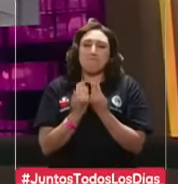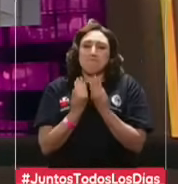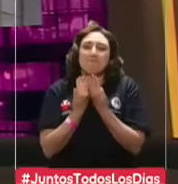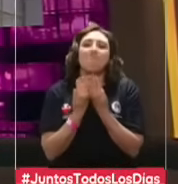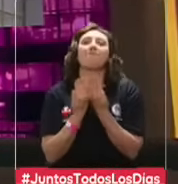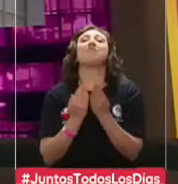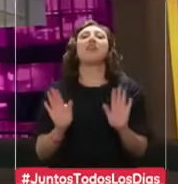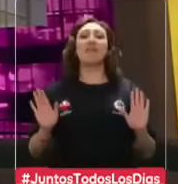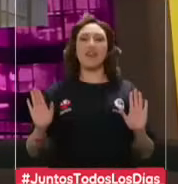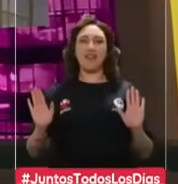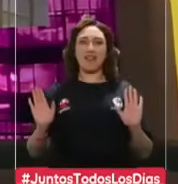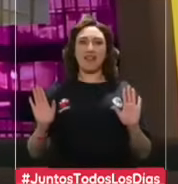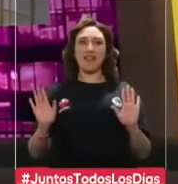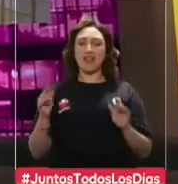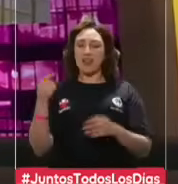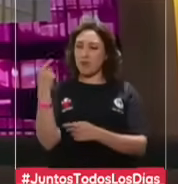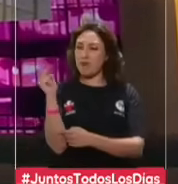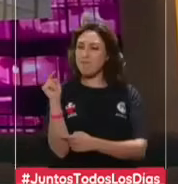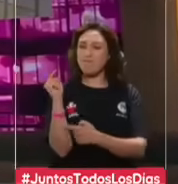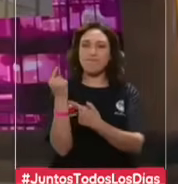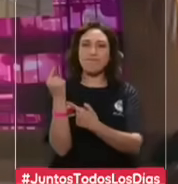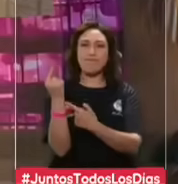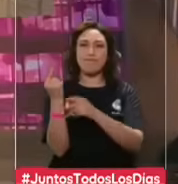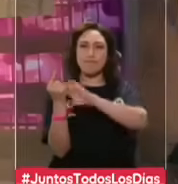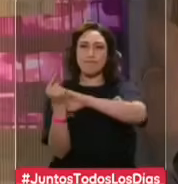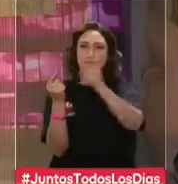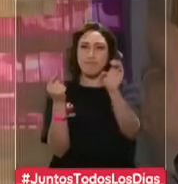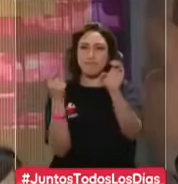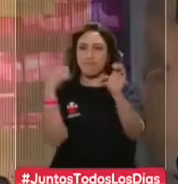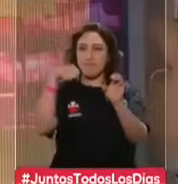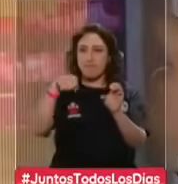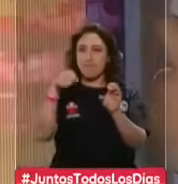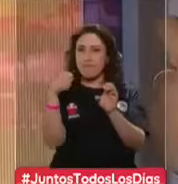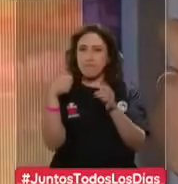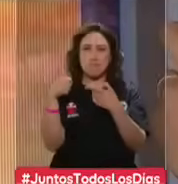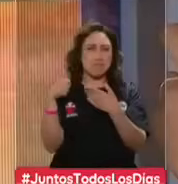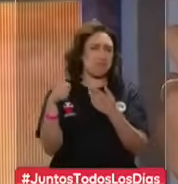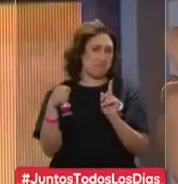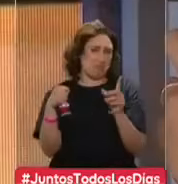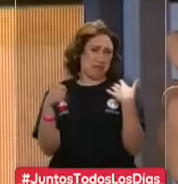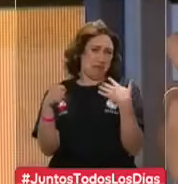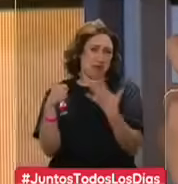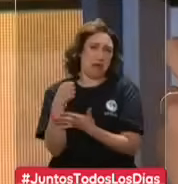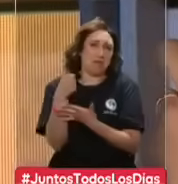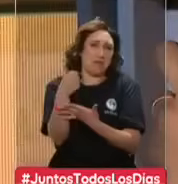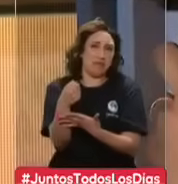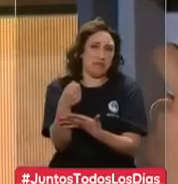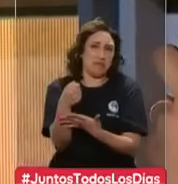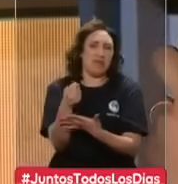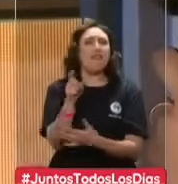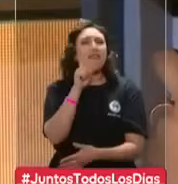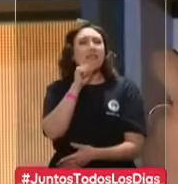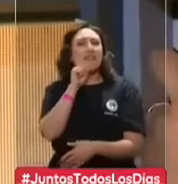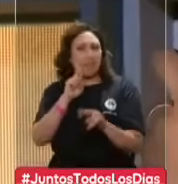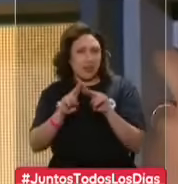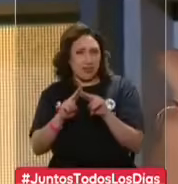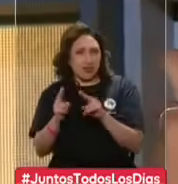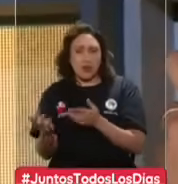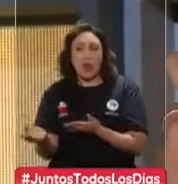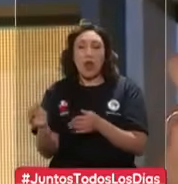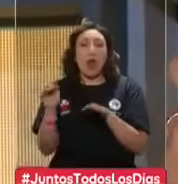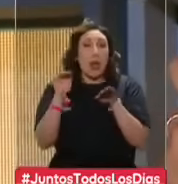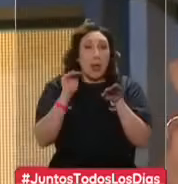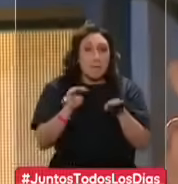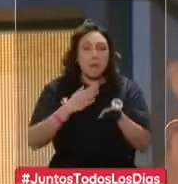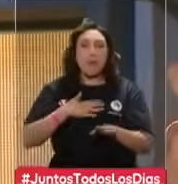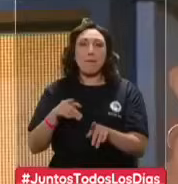vino a liberarme de usar el gancho, de mostrar el muñón, de que mira, da lo mismo, y eso, esa pega la hicieron mis hijos y la comedia. Pero